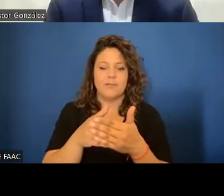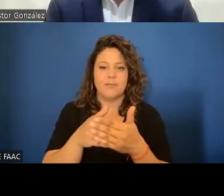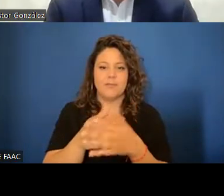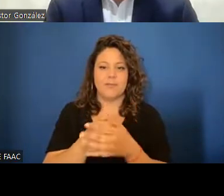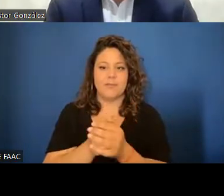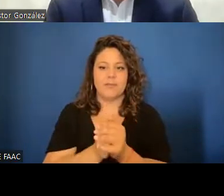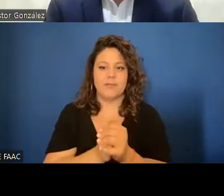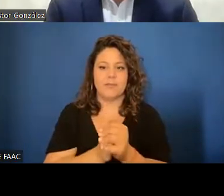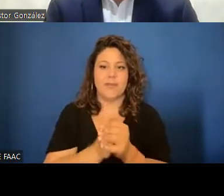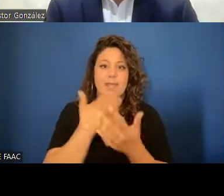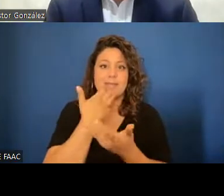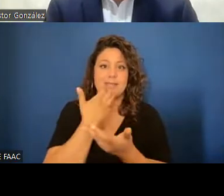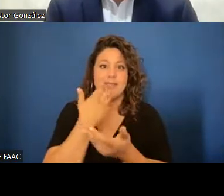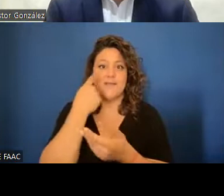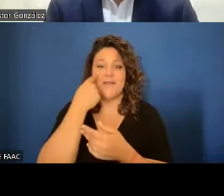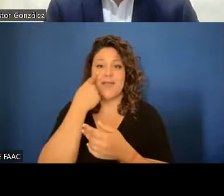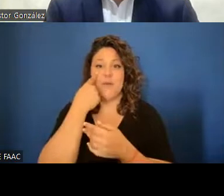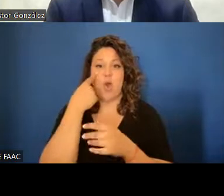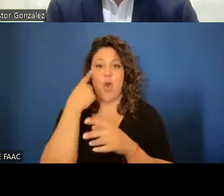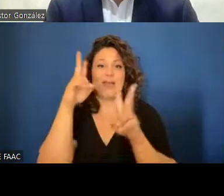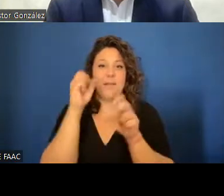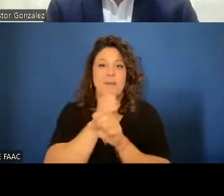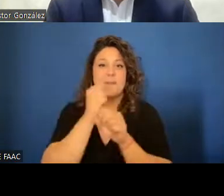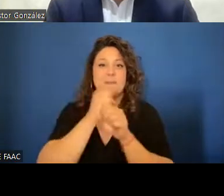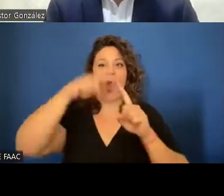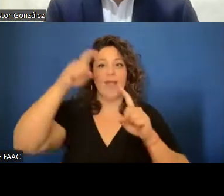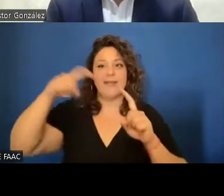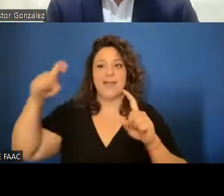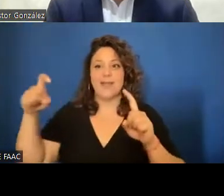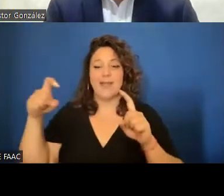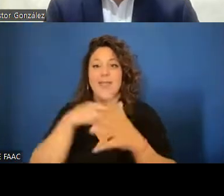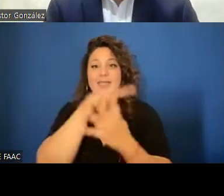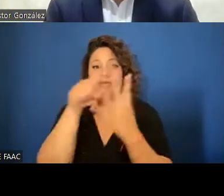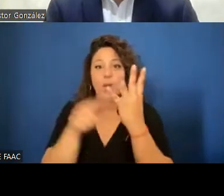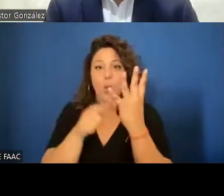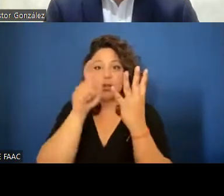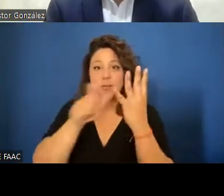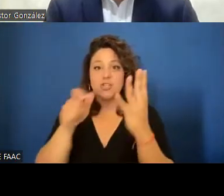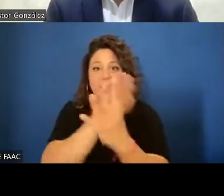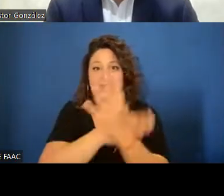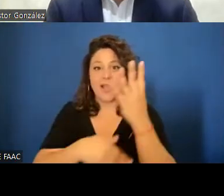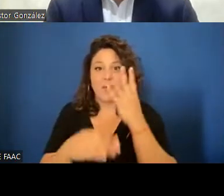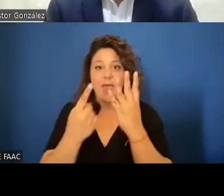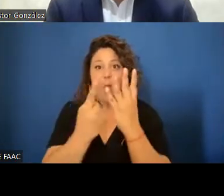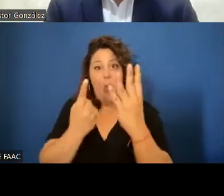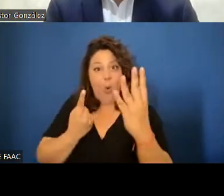reconocimiento psiquiátrico y que se le adaptase el puesto de trabajo. Por la